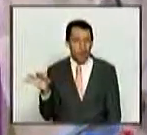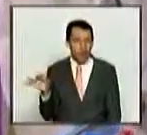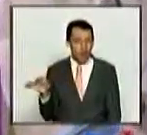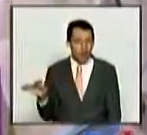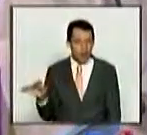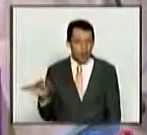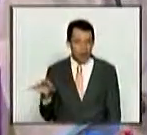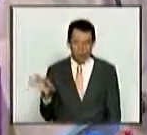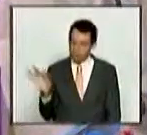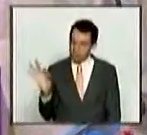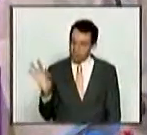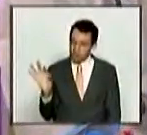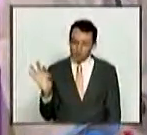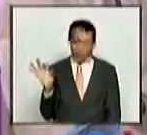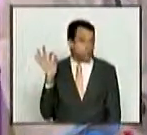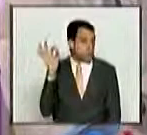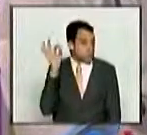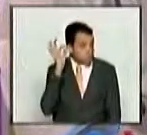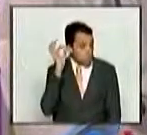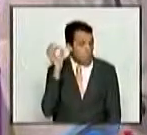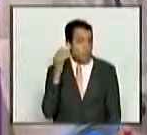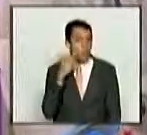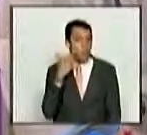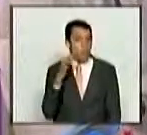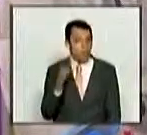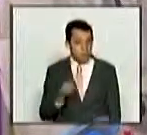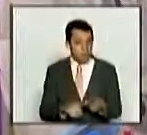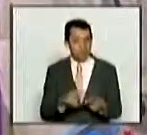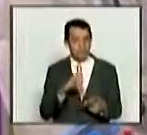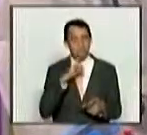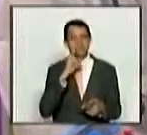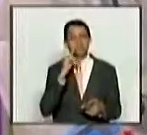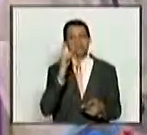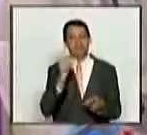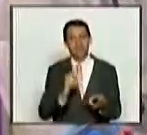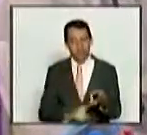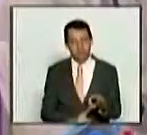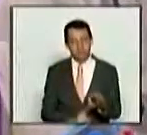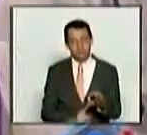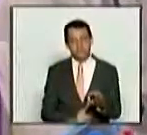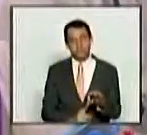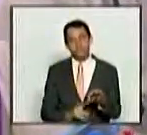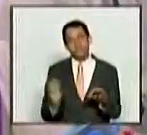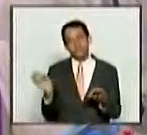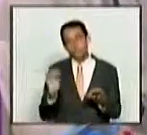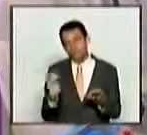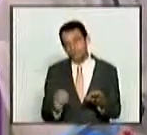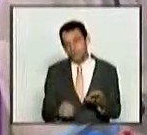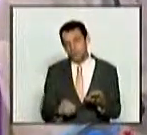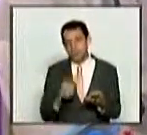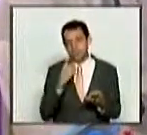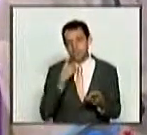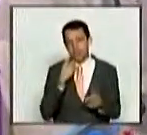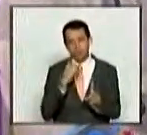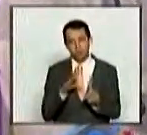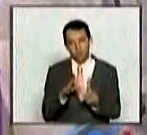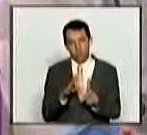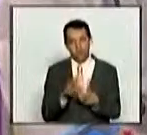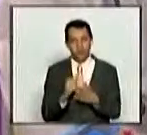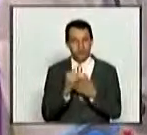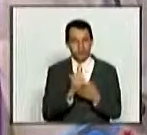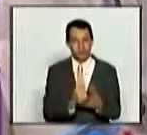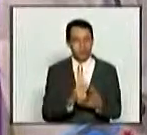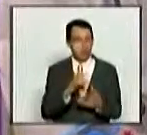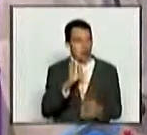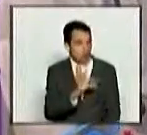metal, a veces de oro, un bañito de oro o un metal pesado. Entonces lo colocamos y lo